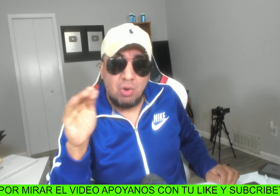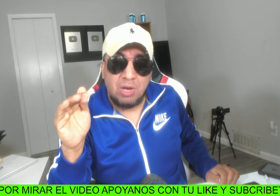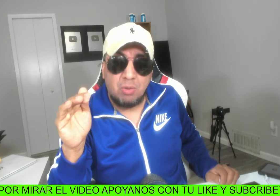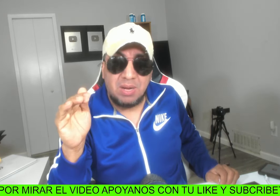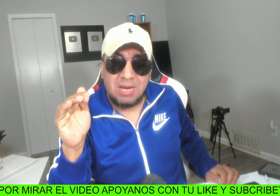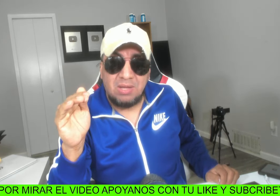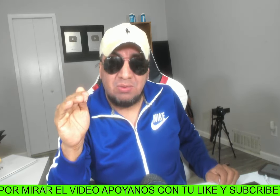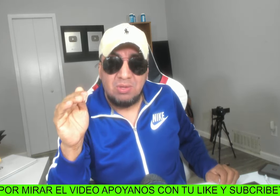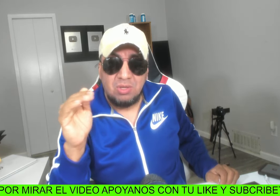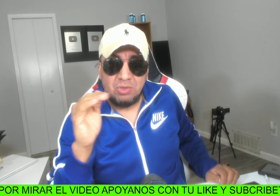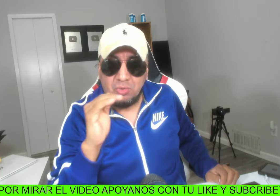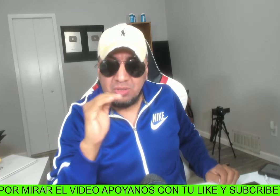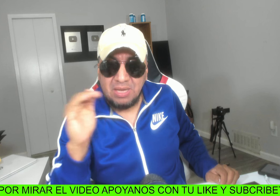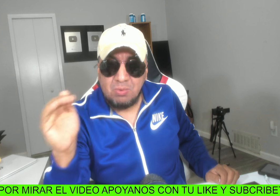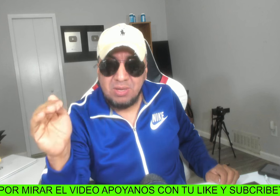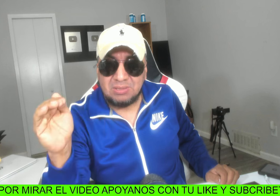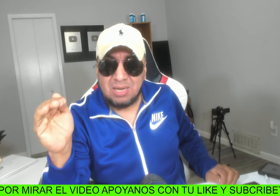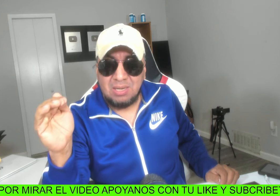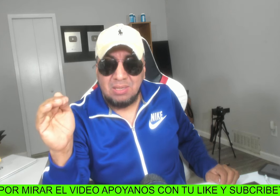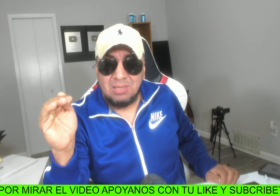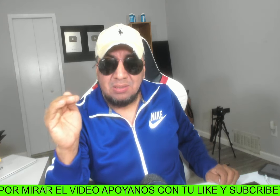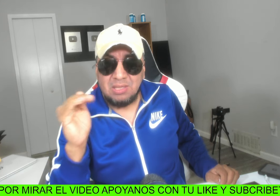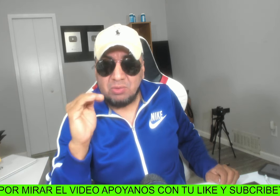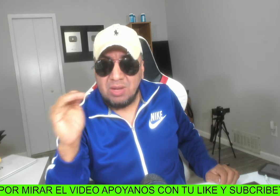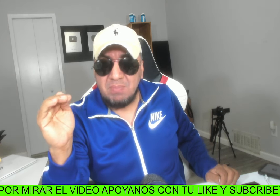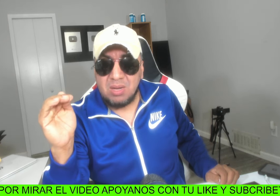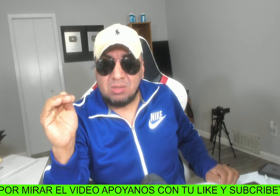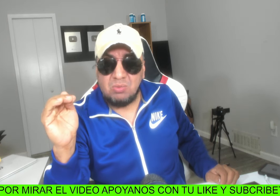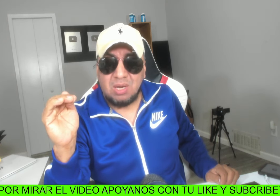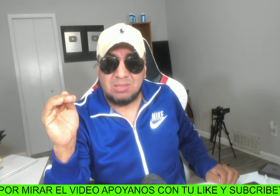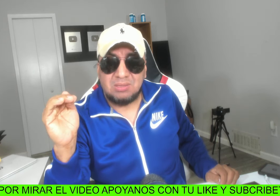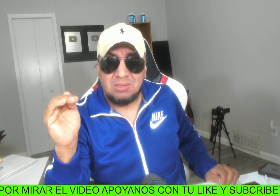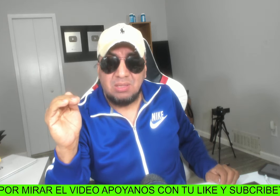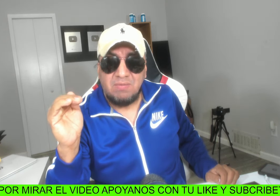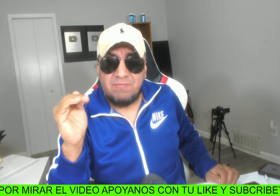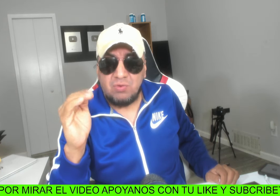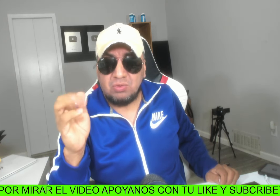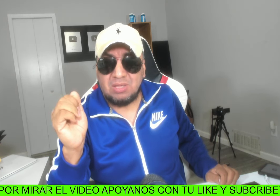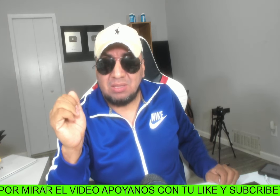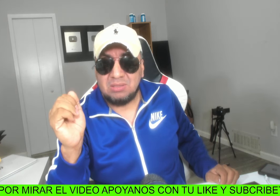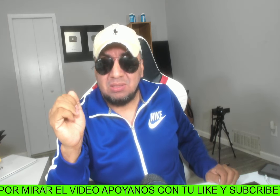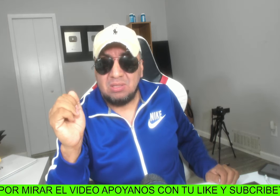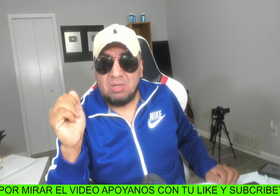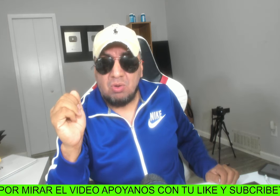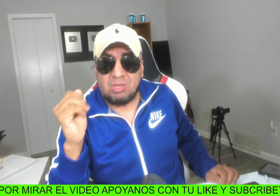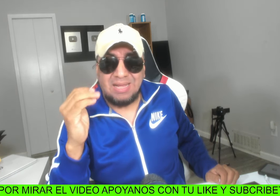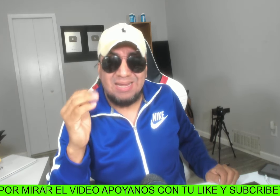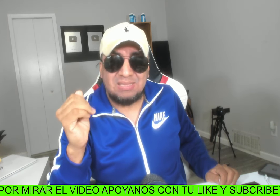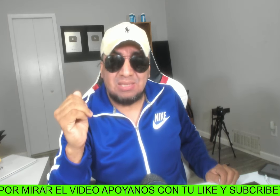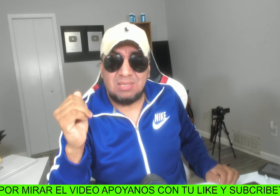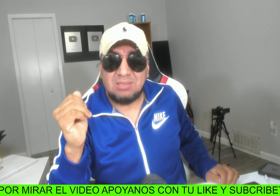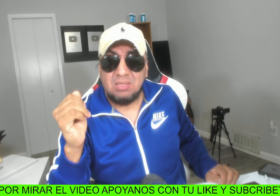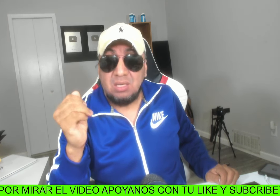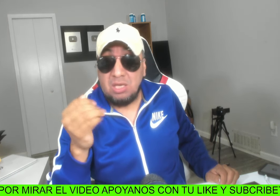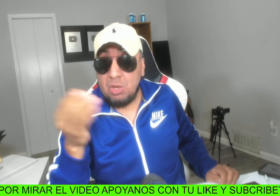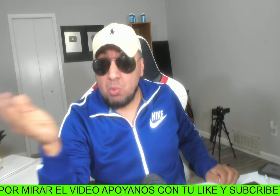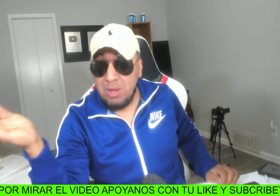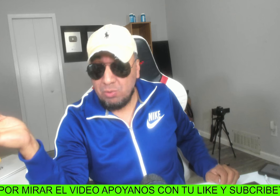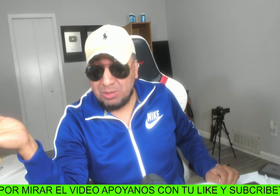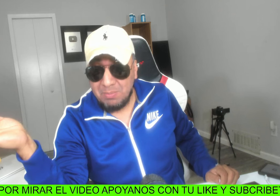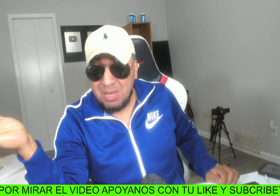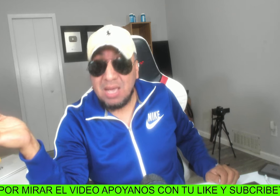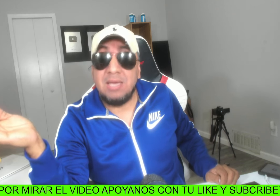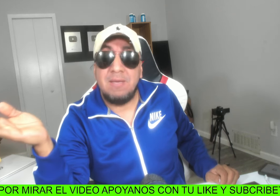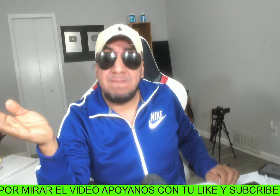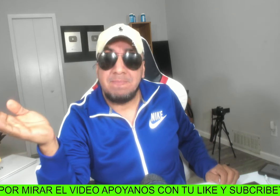ahora con los agromercados, donde usted encuentra de todas las verduras, frutas, hortalizas y